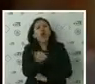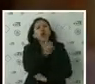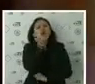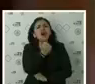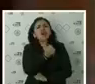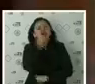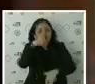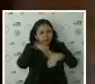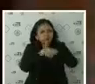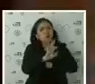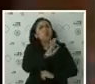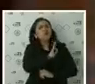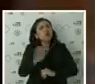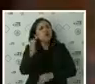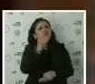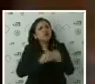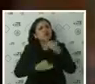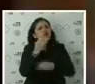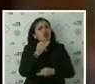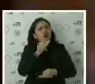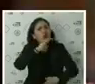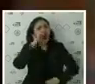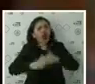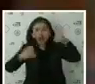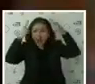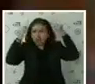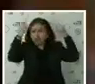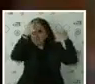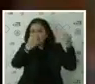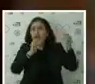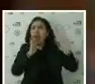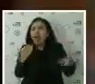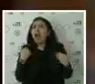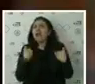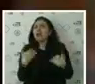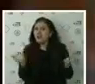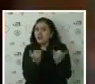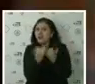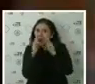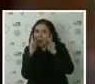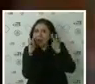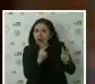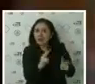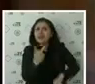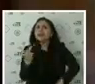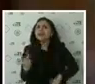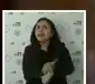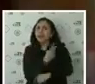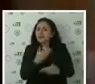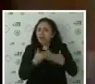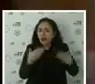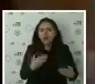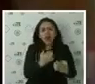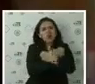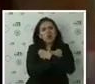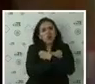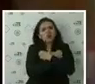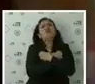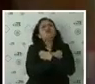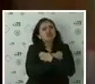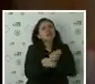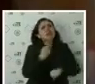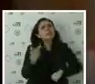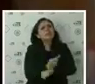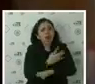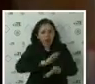que ingresan, no todos tienen la oportunidad de egresar, nos hace también mirar qué está pasando con este sistema educativo, hacia dónde lo